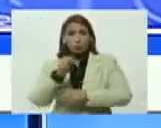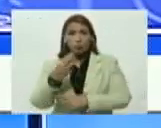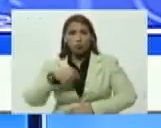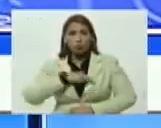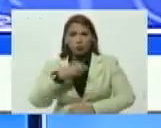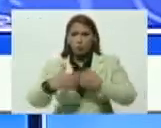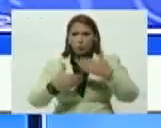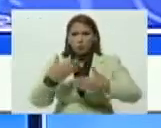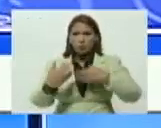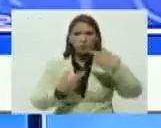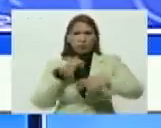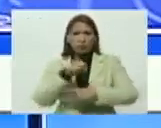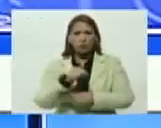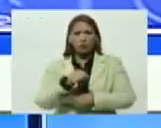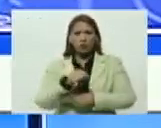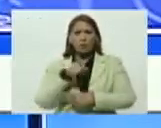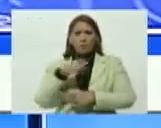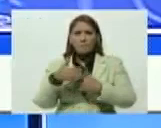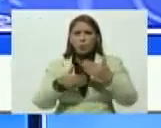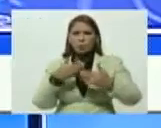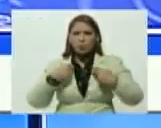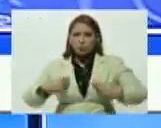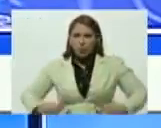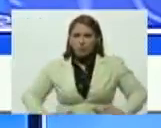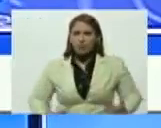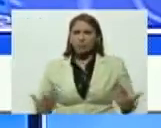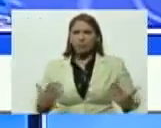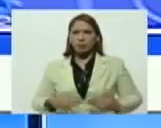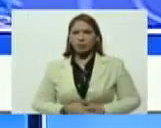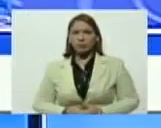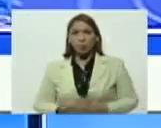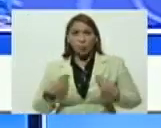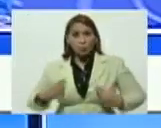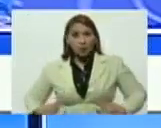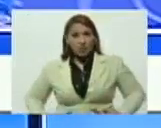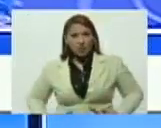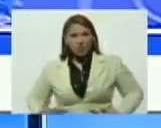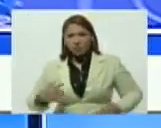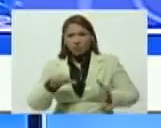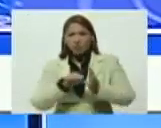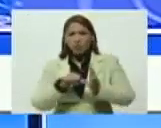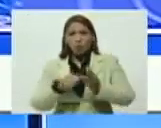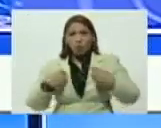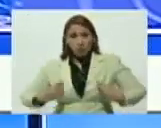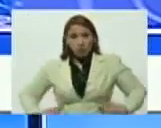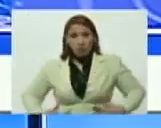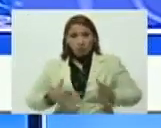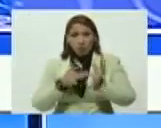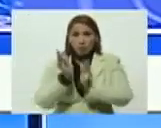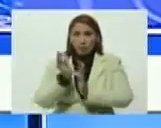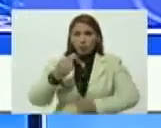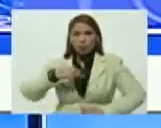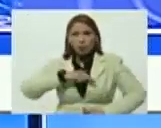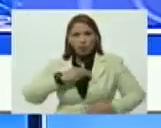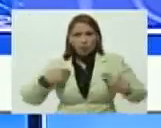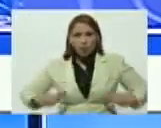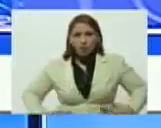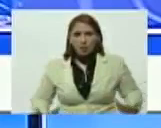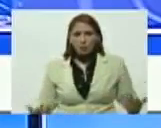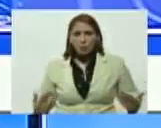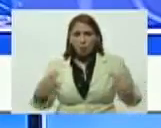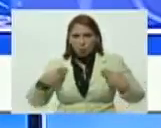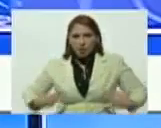proceso revolucionario es un proceso humanista. El humanismo viene del humanismo cristiano, nuestro humanismo, del